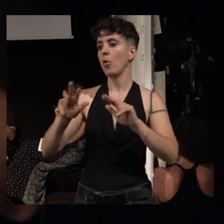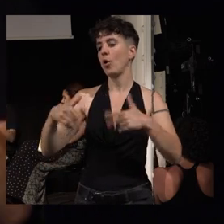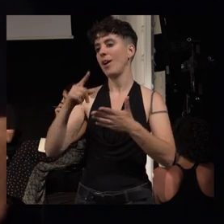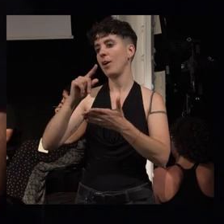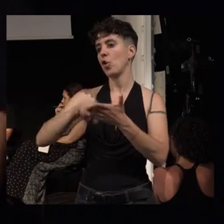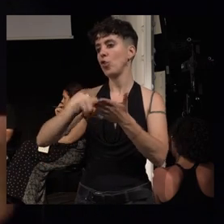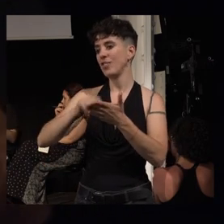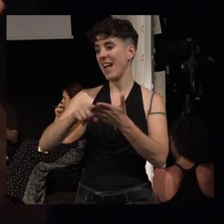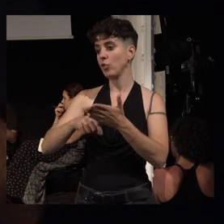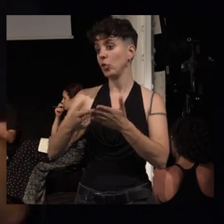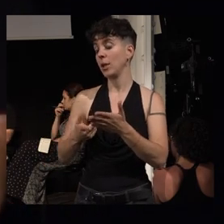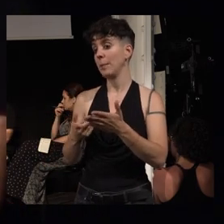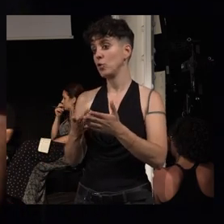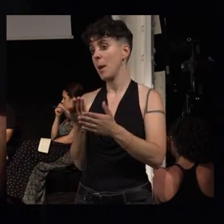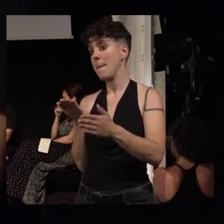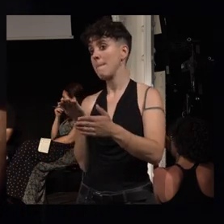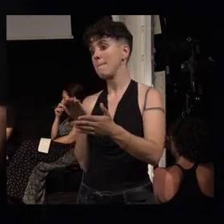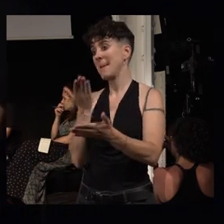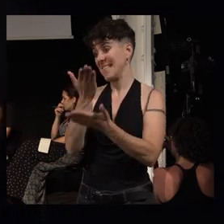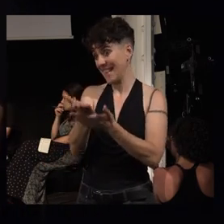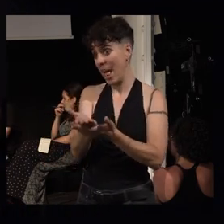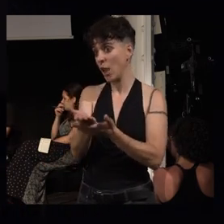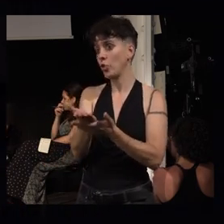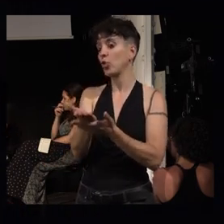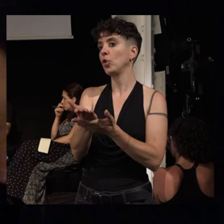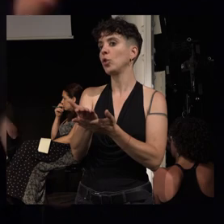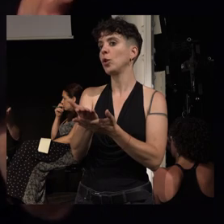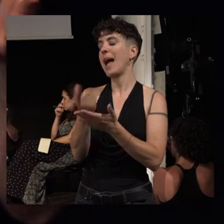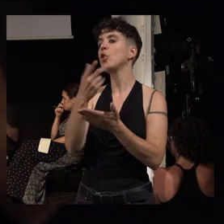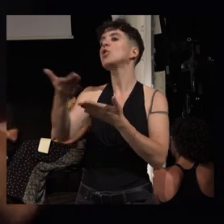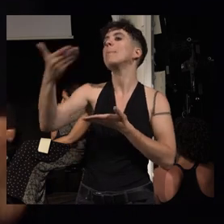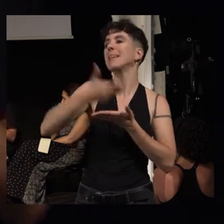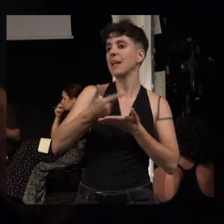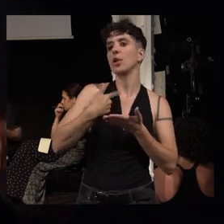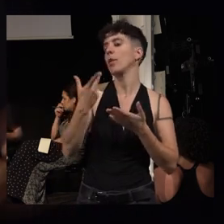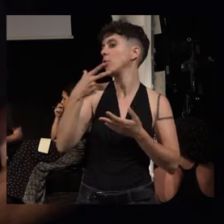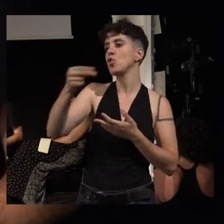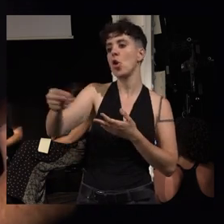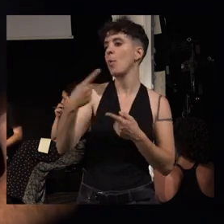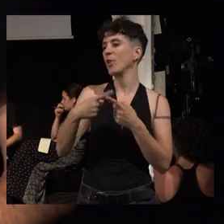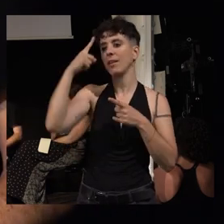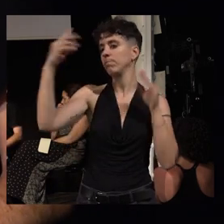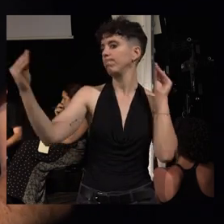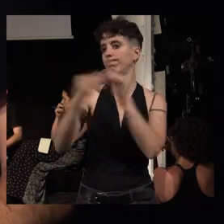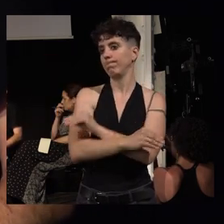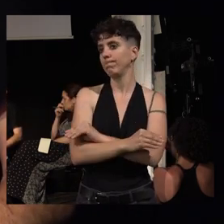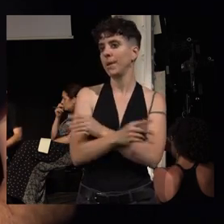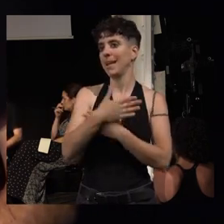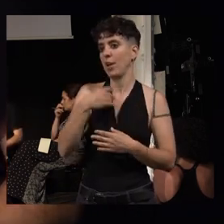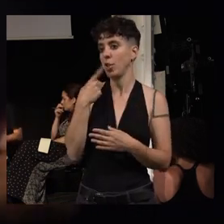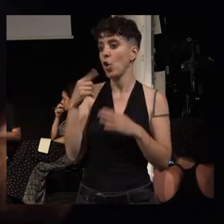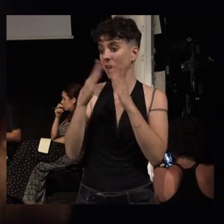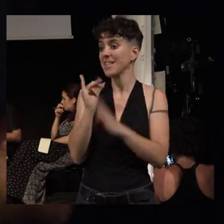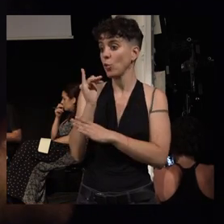otra licitación, la hemos ganado y le hemos dicho que no, porque realmente no estamos de acuerdo con lo que se plantea en ella, ¿no? Quiero decir